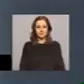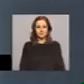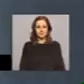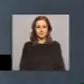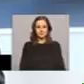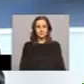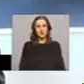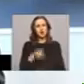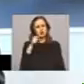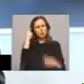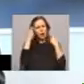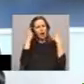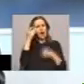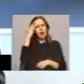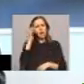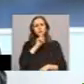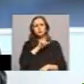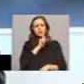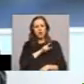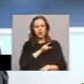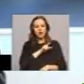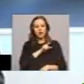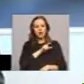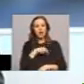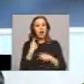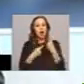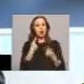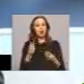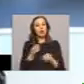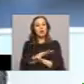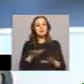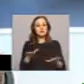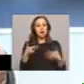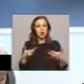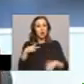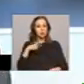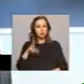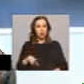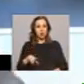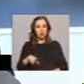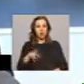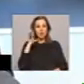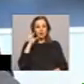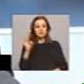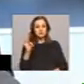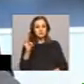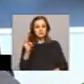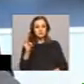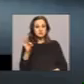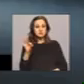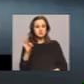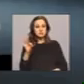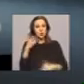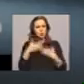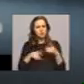¿No crees que es posible que algunos de esos niños estén en Portugal, en Francia,